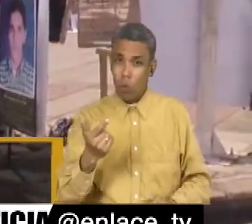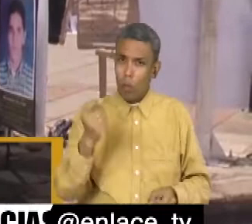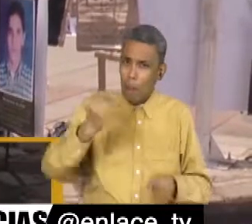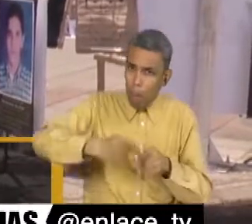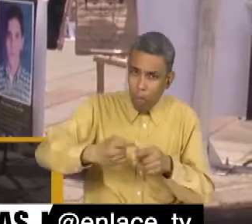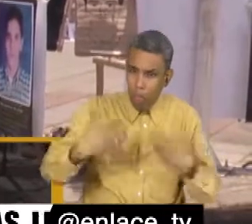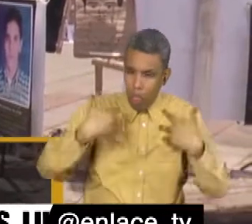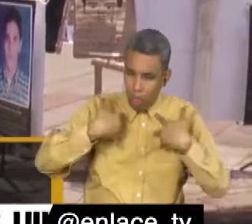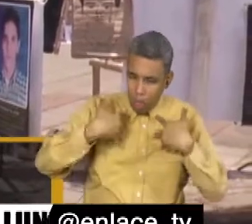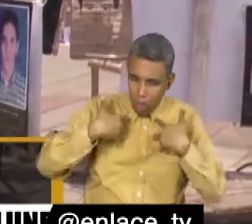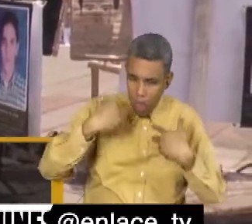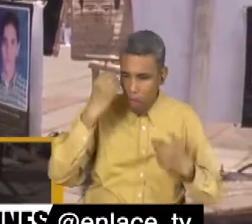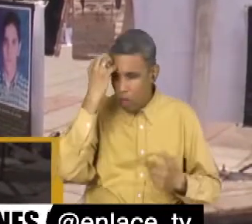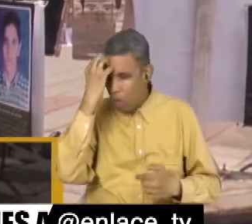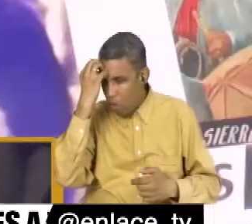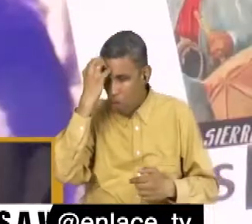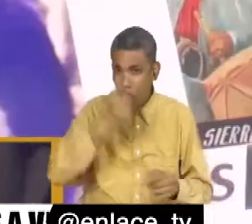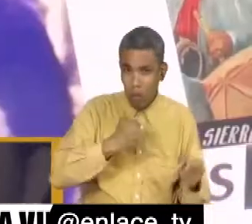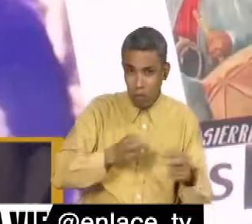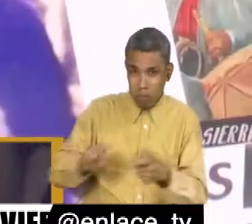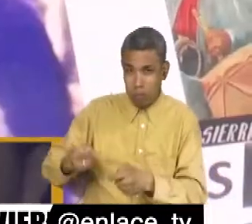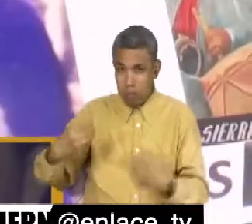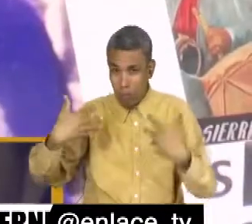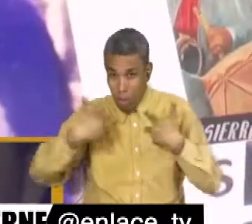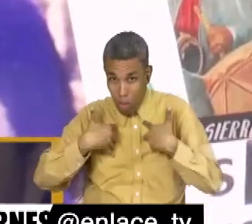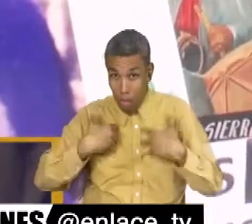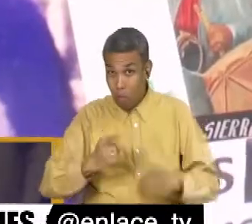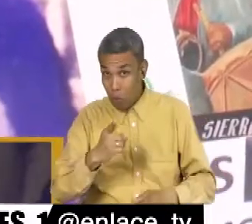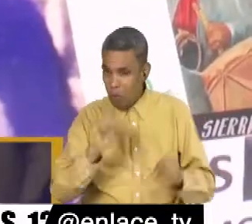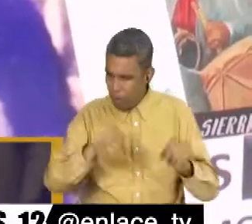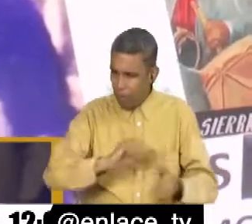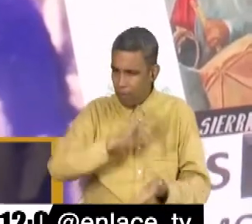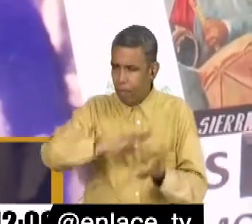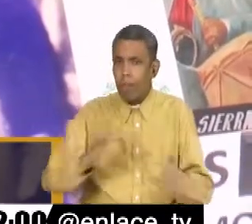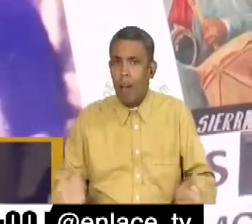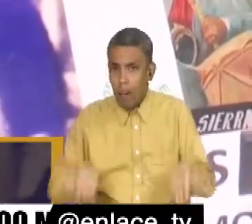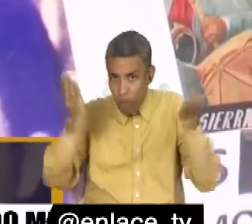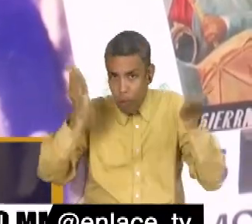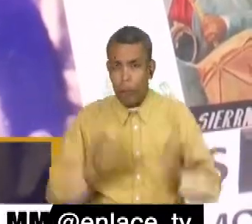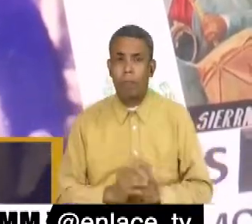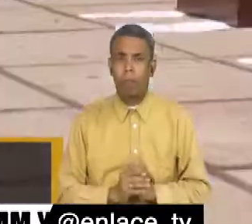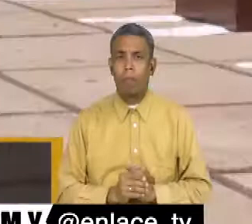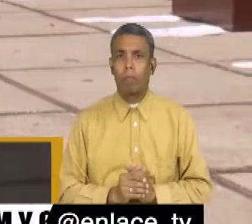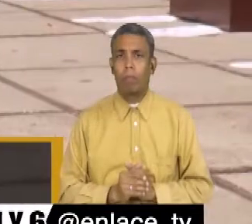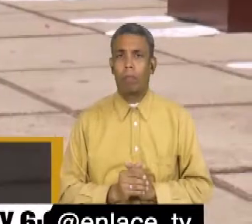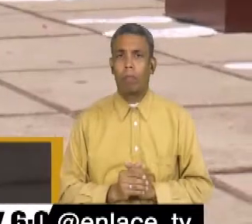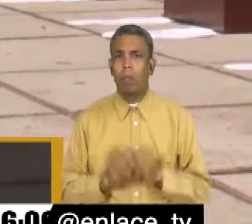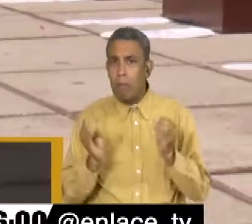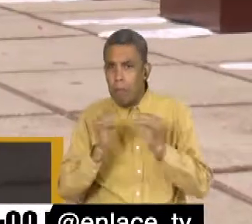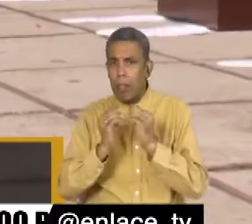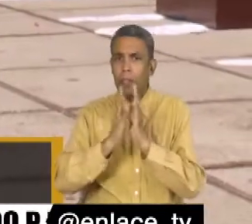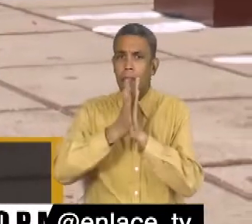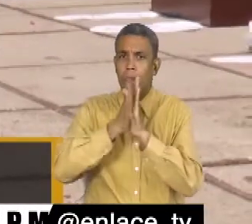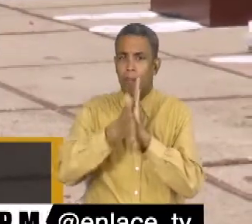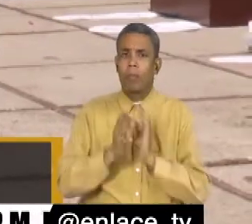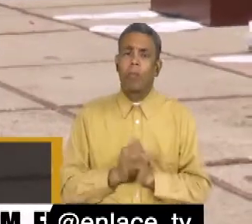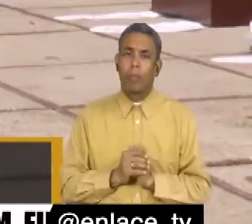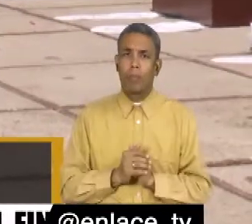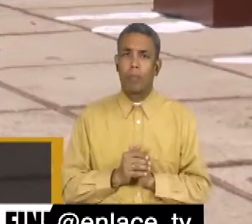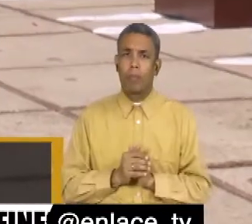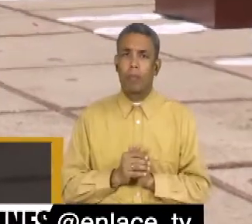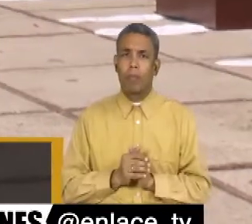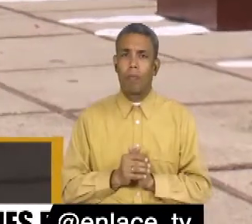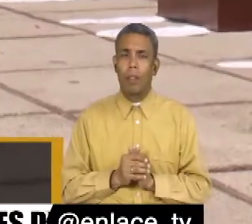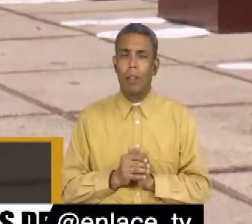plazoleta de Telecom se ha desarrollado la primera jornada, la segunda transcurre en la Comuna 7. Han puesto demasiadas víctimas en el marco de